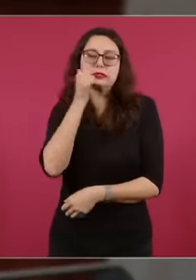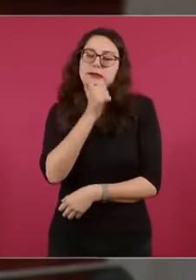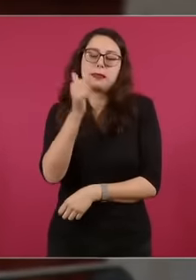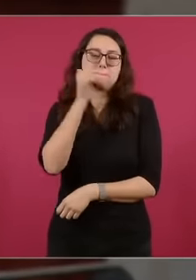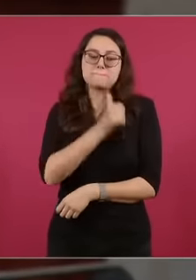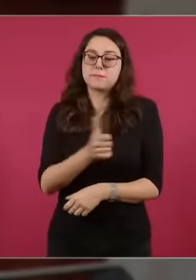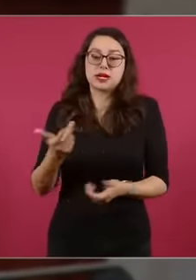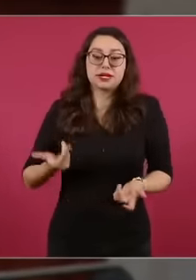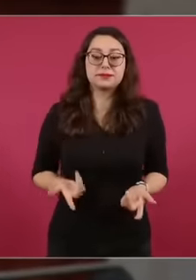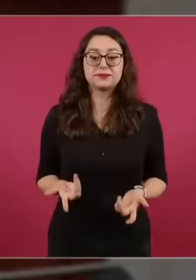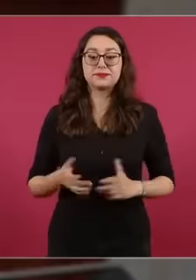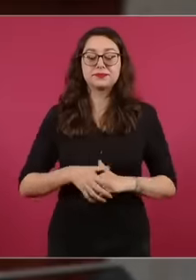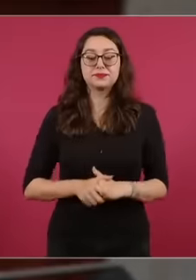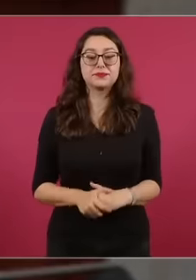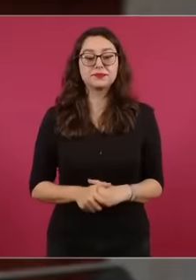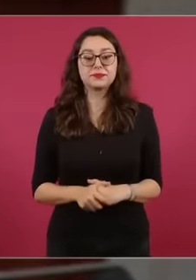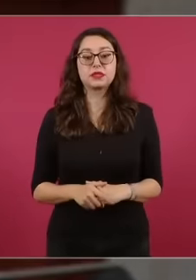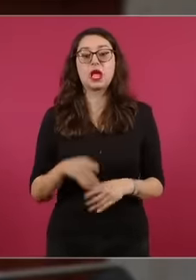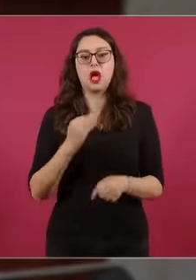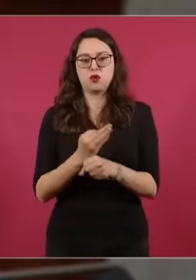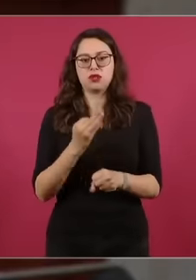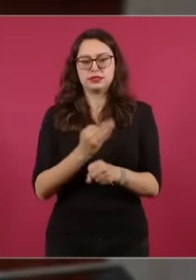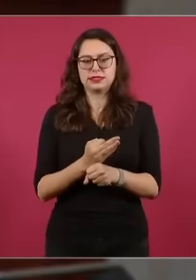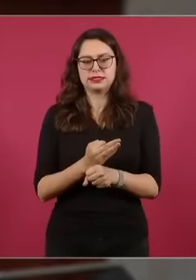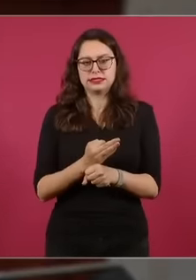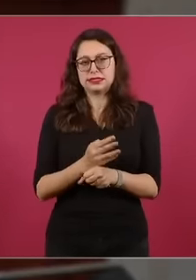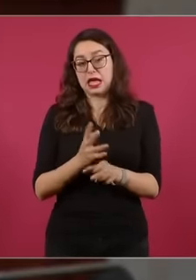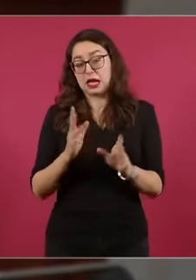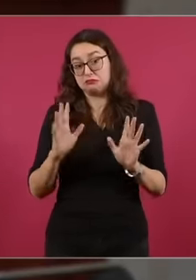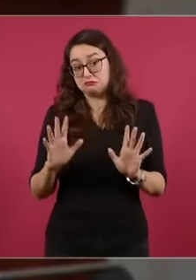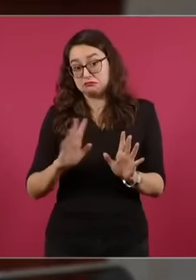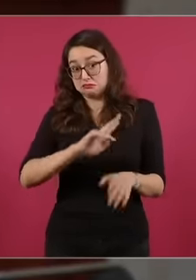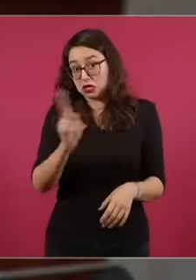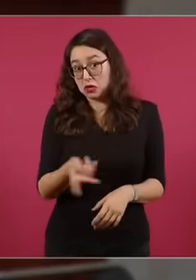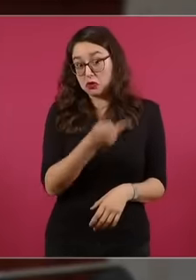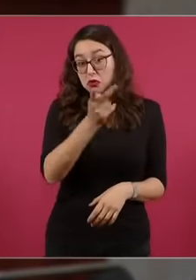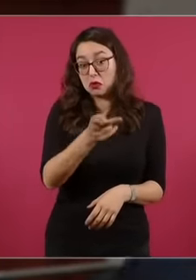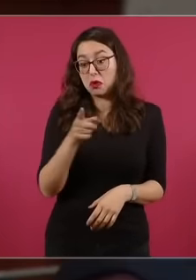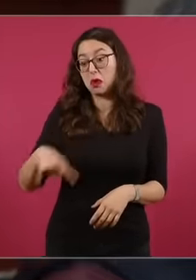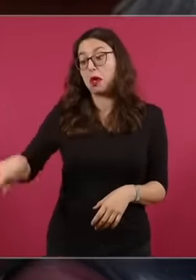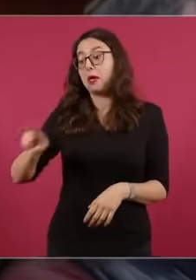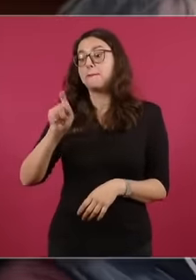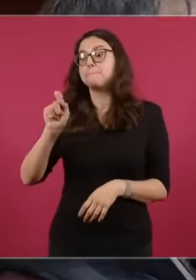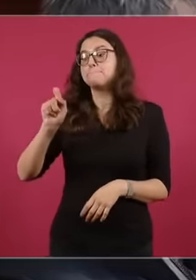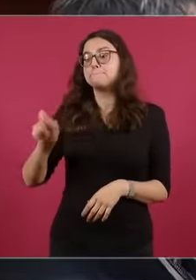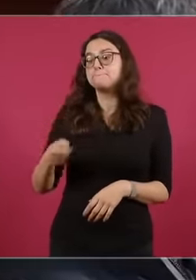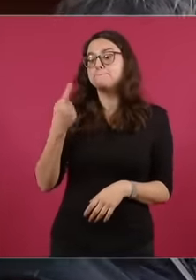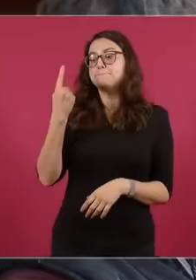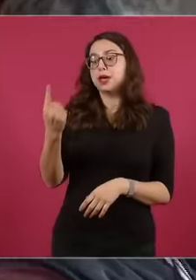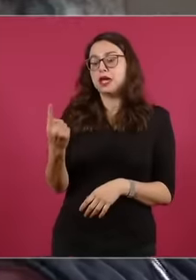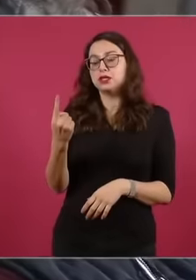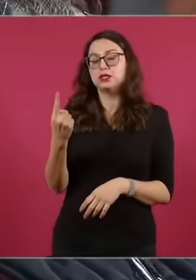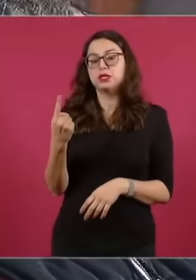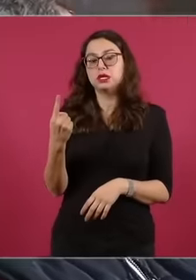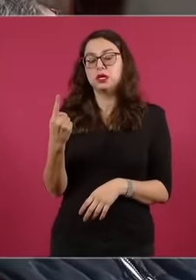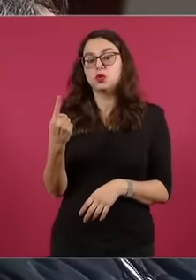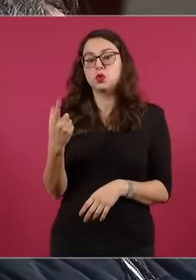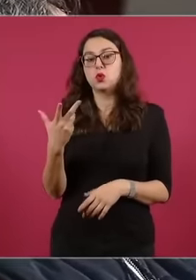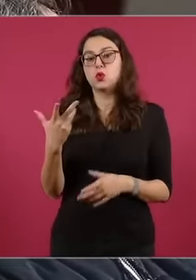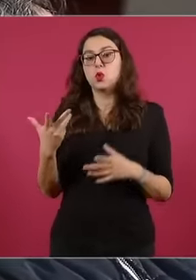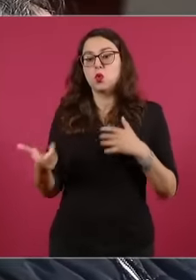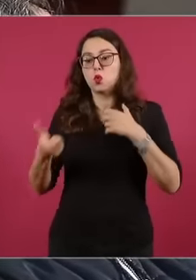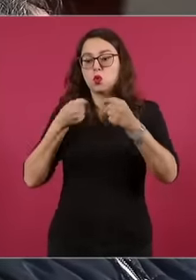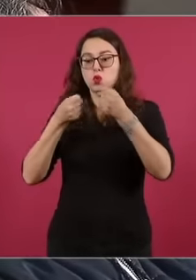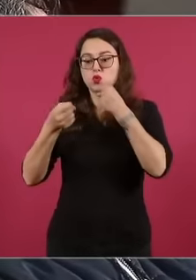Y ahorita hay 21, no sé si usted sepa, presidente, que hay 21 corresponsales varados en algunos